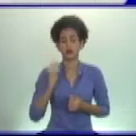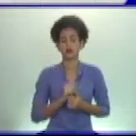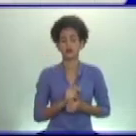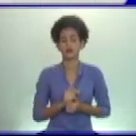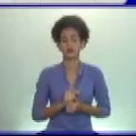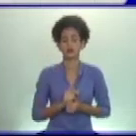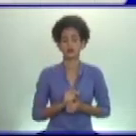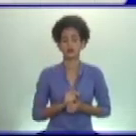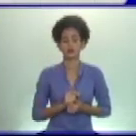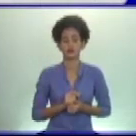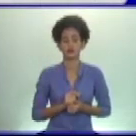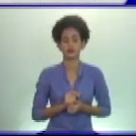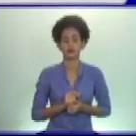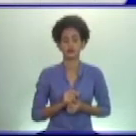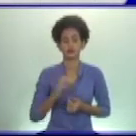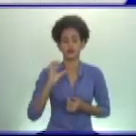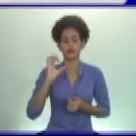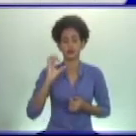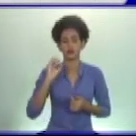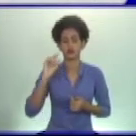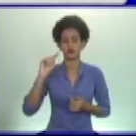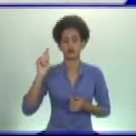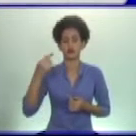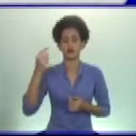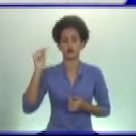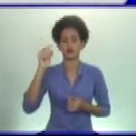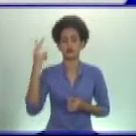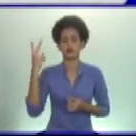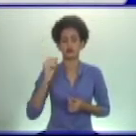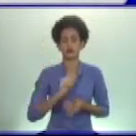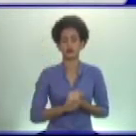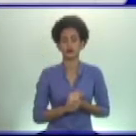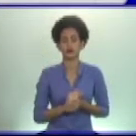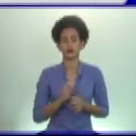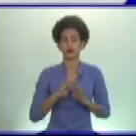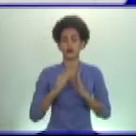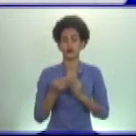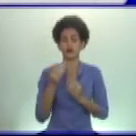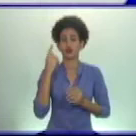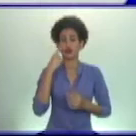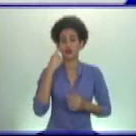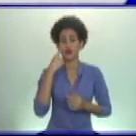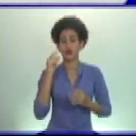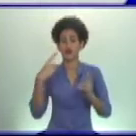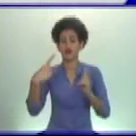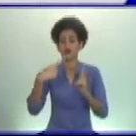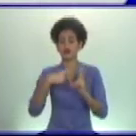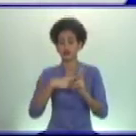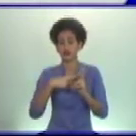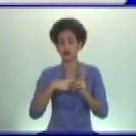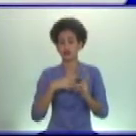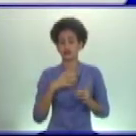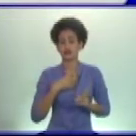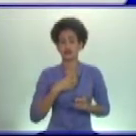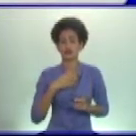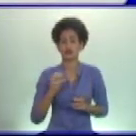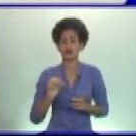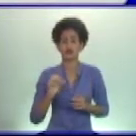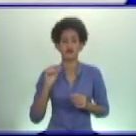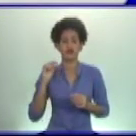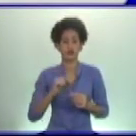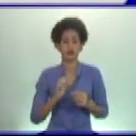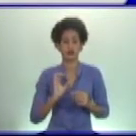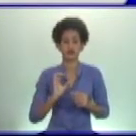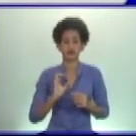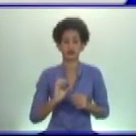entonces, todo punto, todo valor que se encuentra en el eje de las Y tiene como abscisa 0. Por tanto, la intersección con el eje